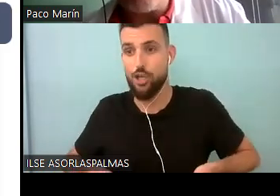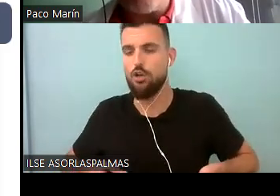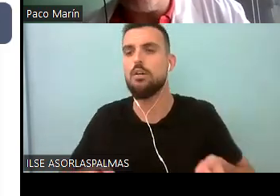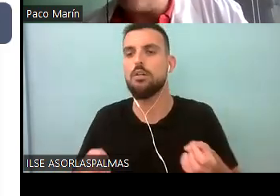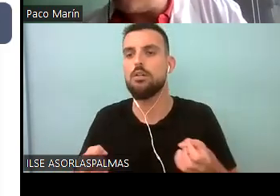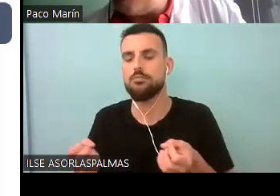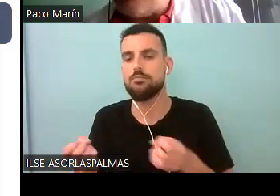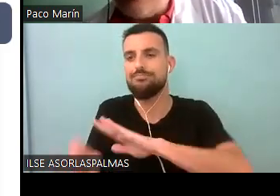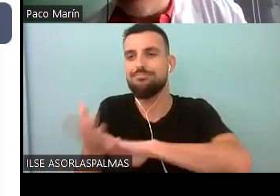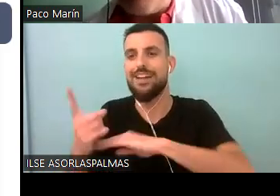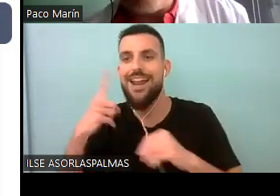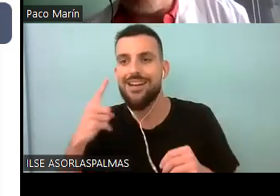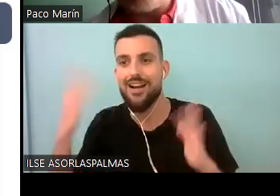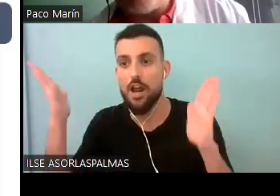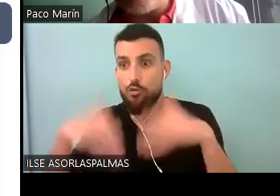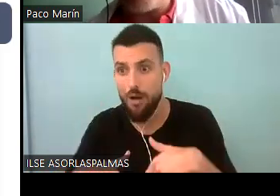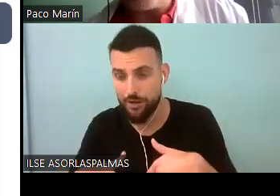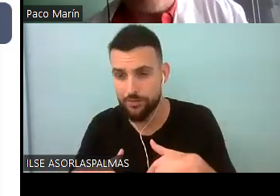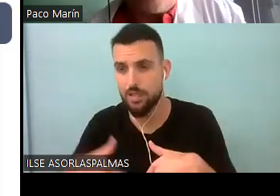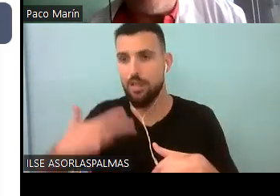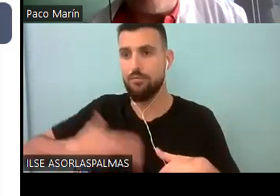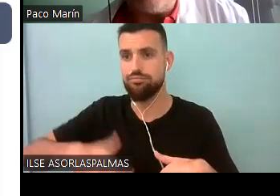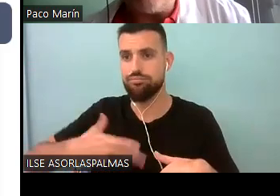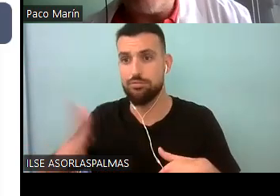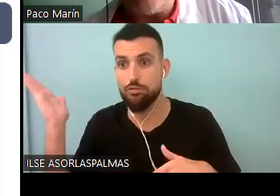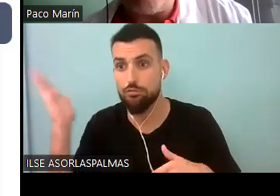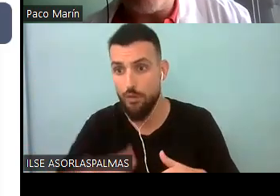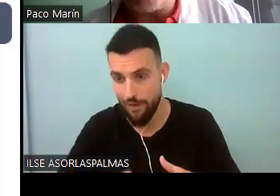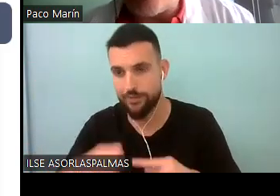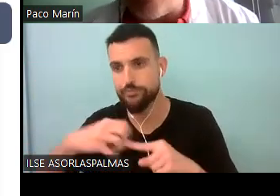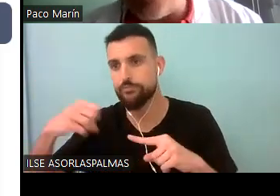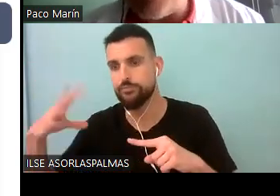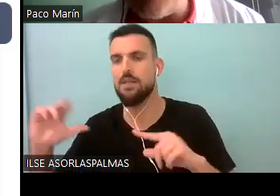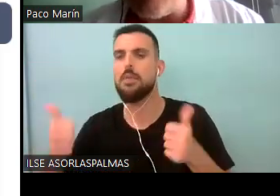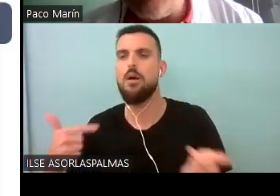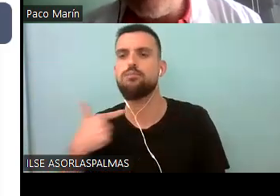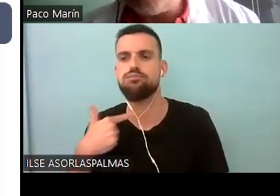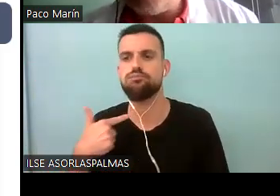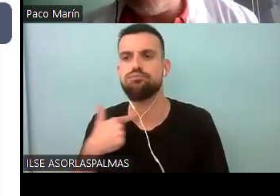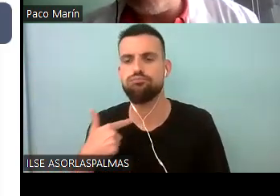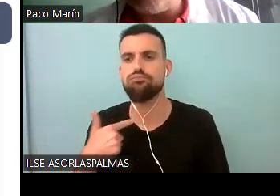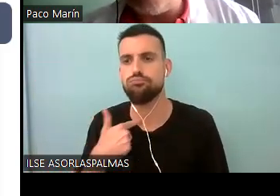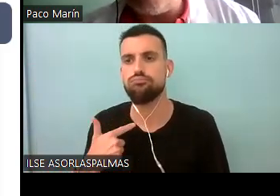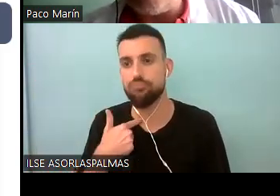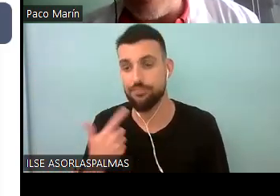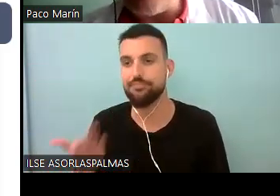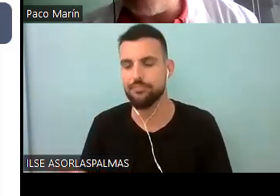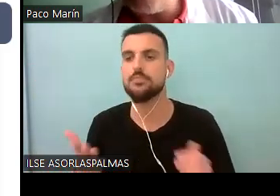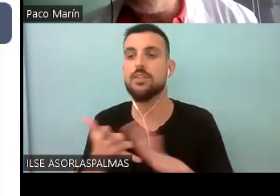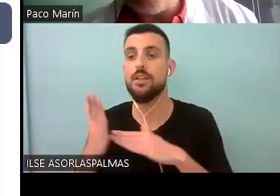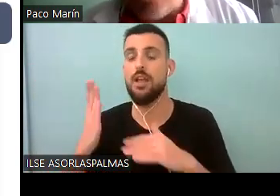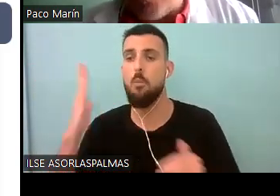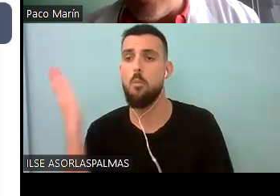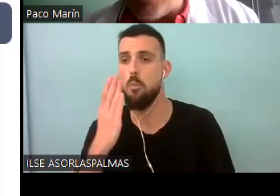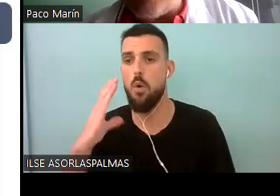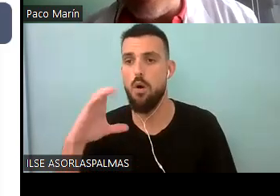produce estrógenos, los produce a partir del tejido graso, pero no tiene la misma potencia que tienen los estrógenos procedentes del ovario